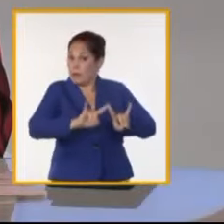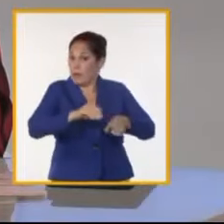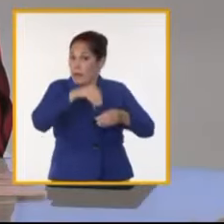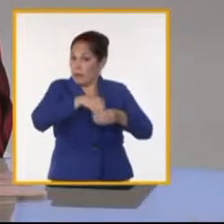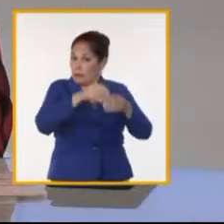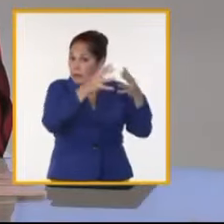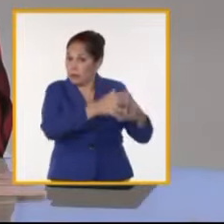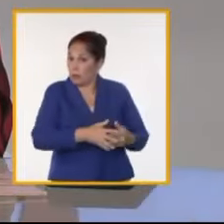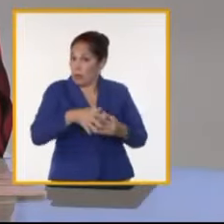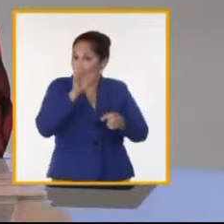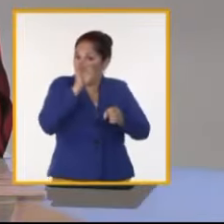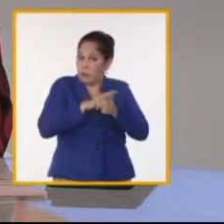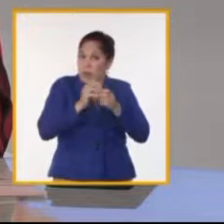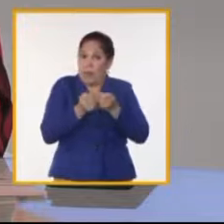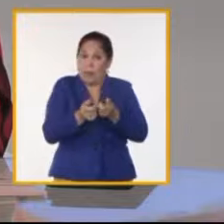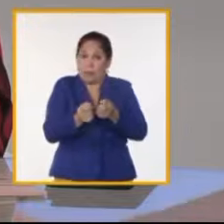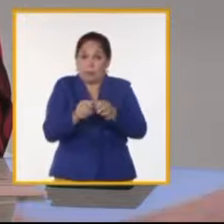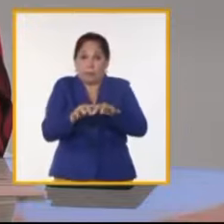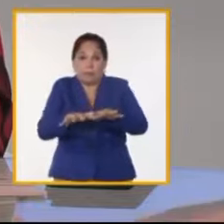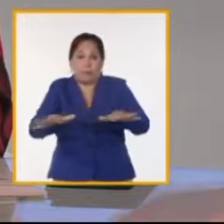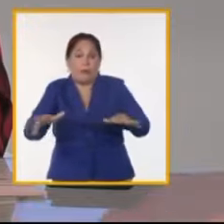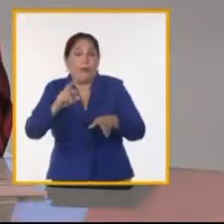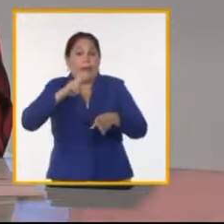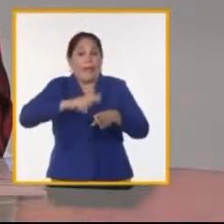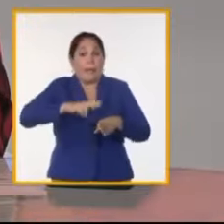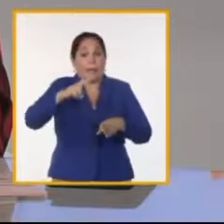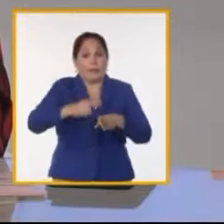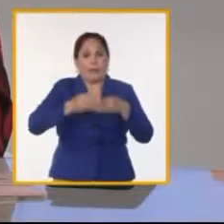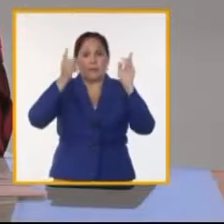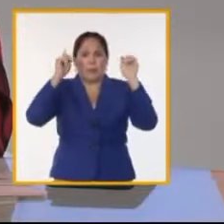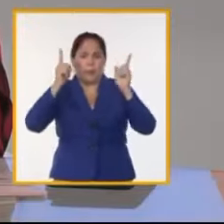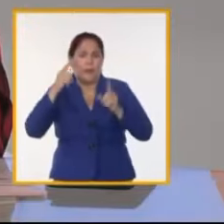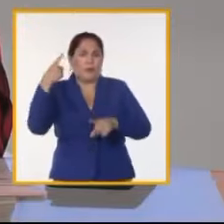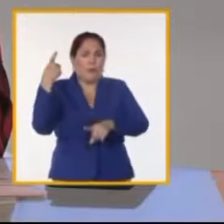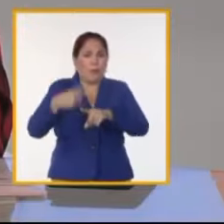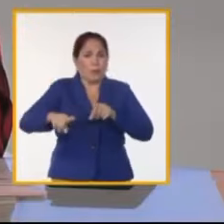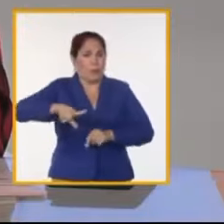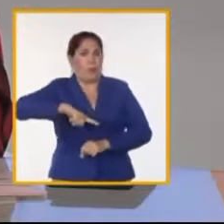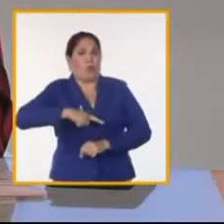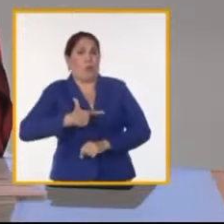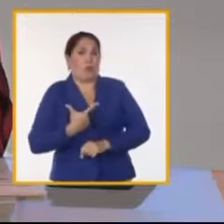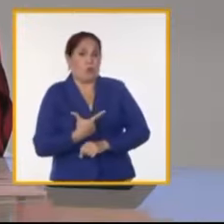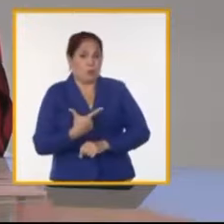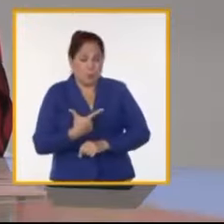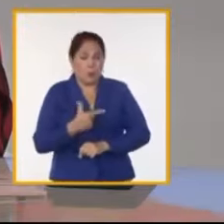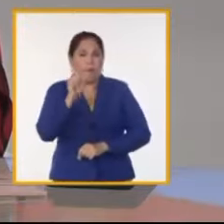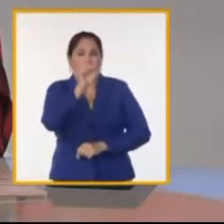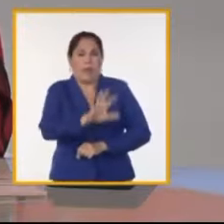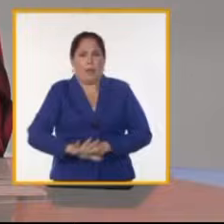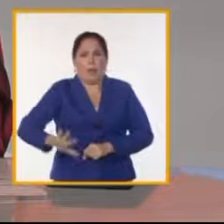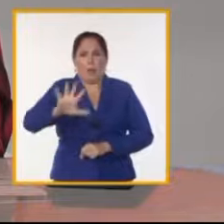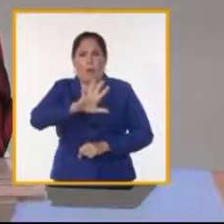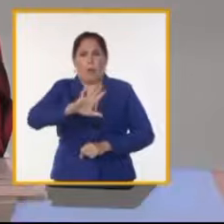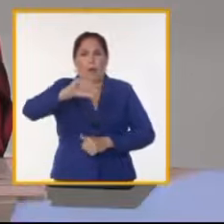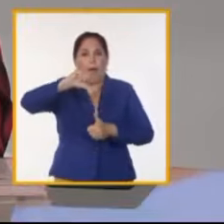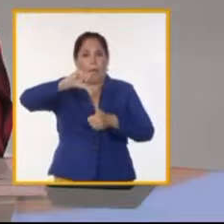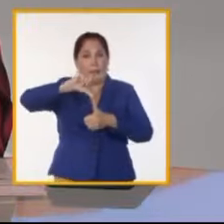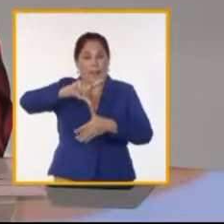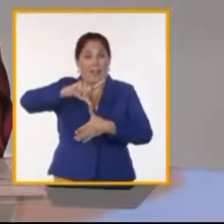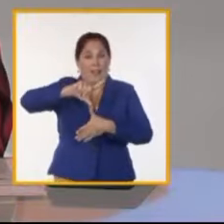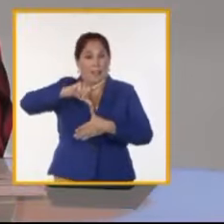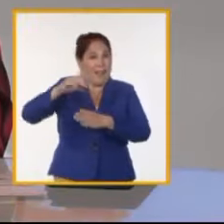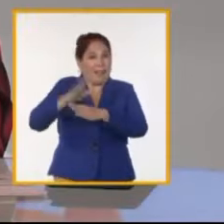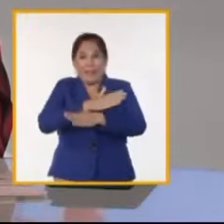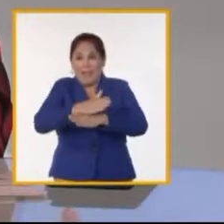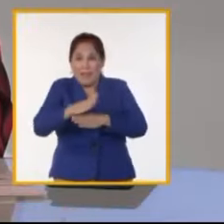además de representantes políticos y de la cultura de Europa de América Latina de varias regiones del